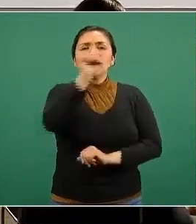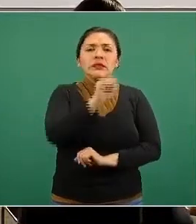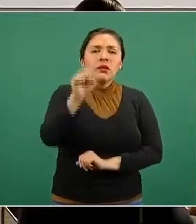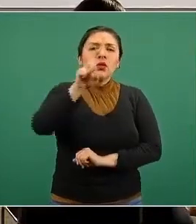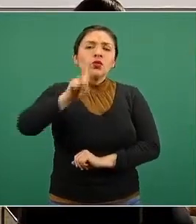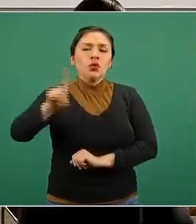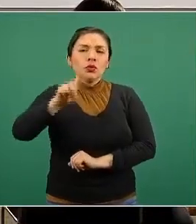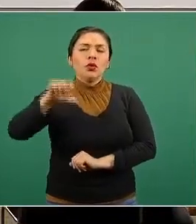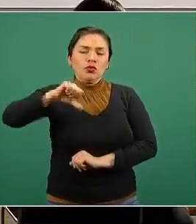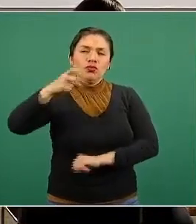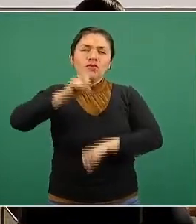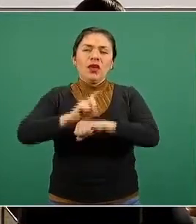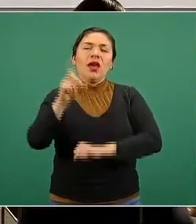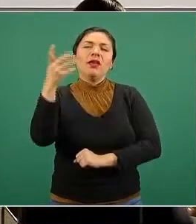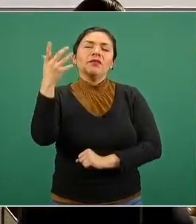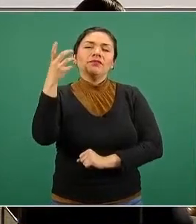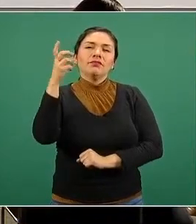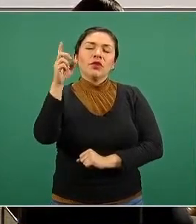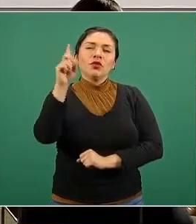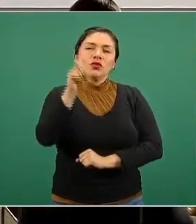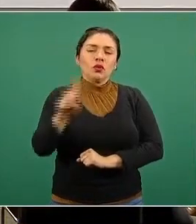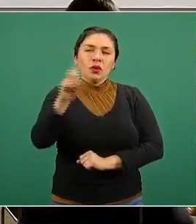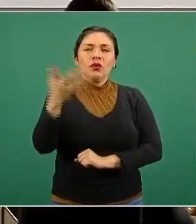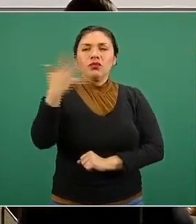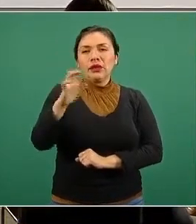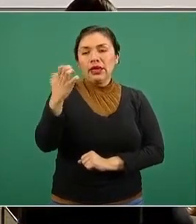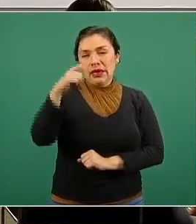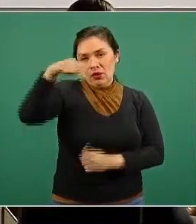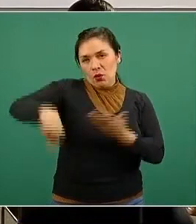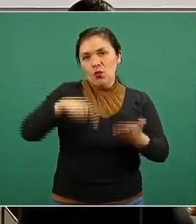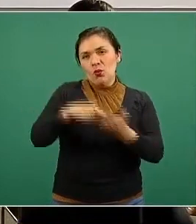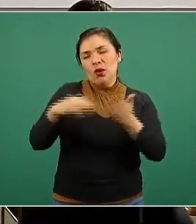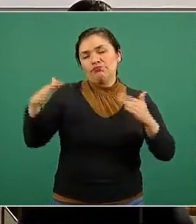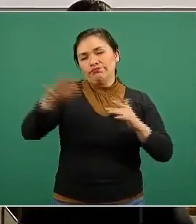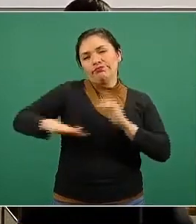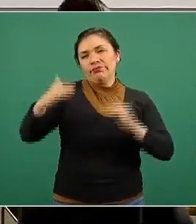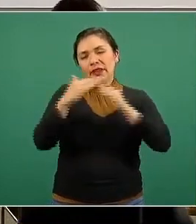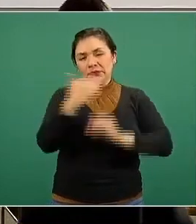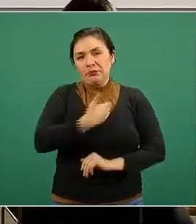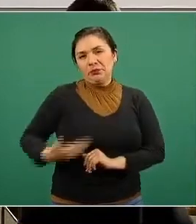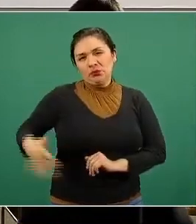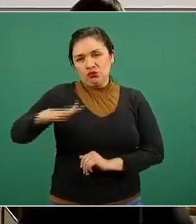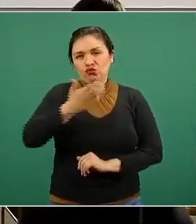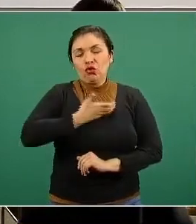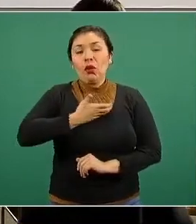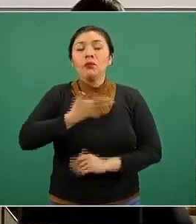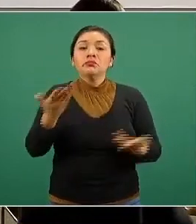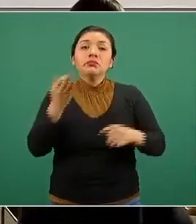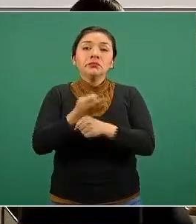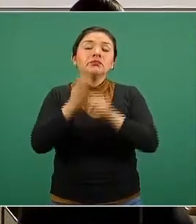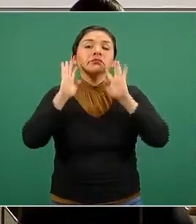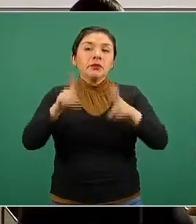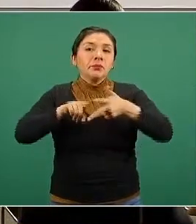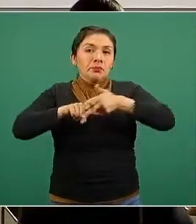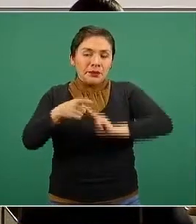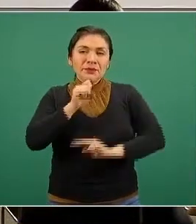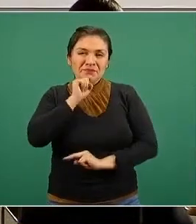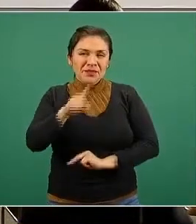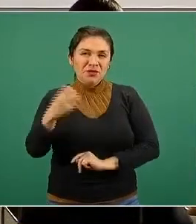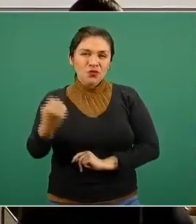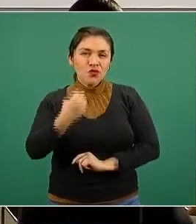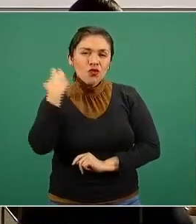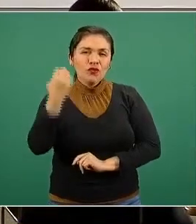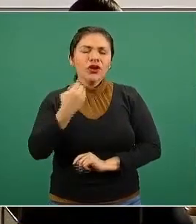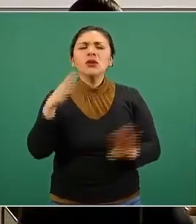de enero del 2021, estamos aquí en Palacio Nacional y pues bueno, vamos a dar inicio con la misma.